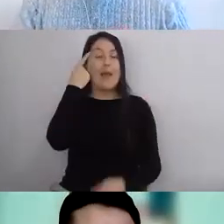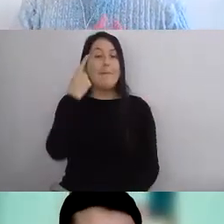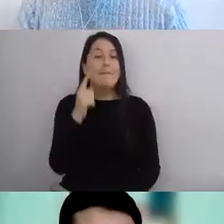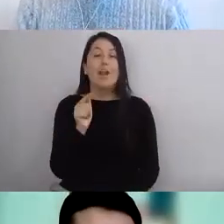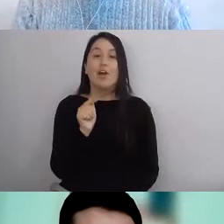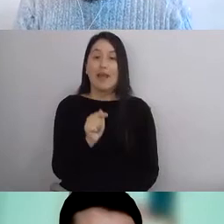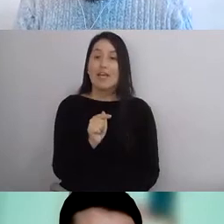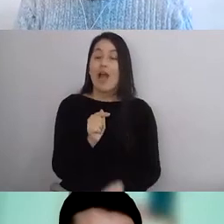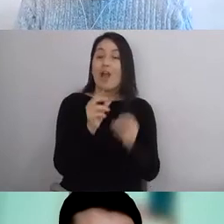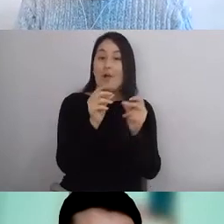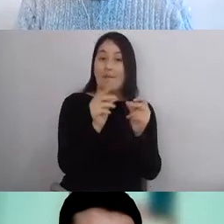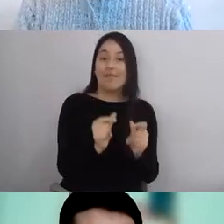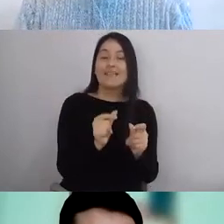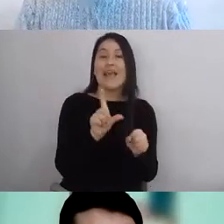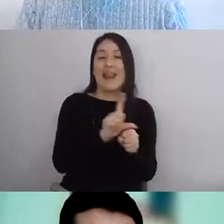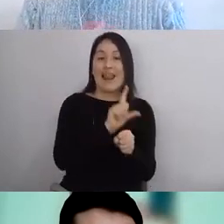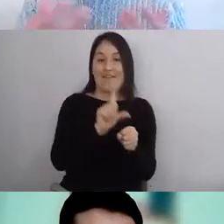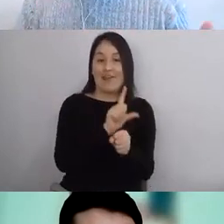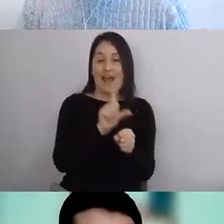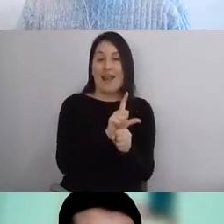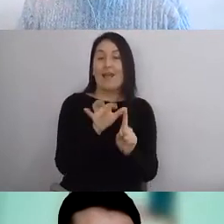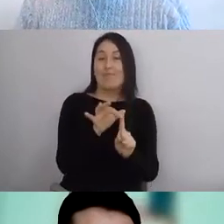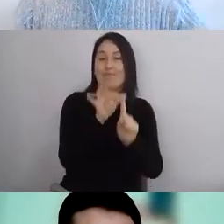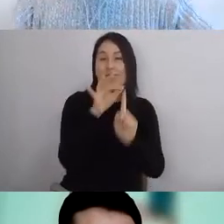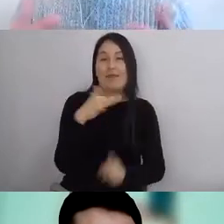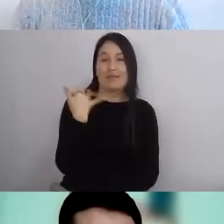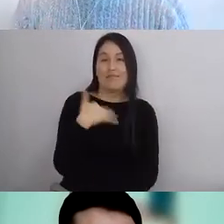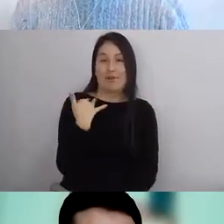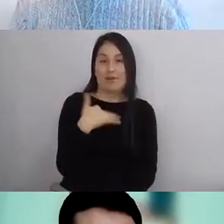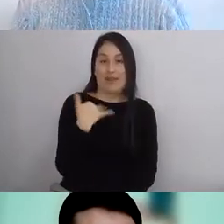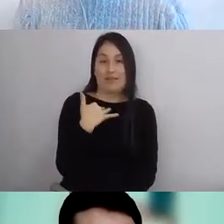de las competencias laborales, ¿ya? Las competencias laborales y